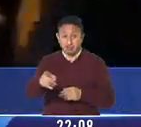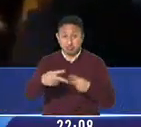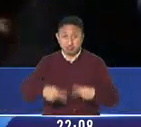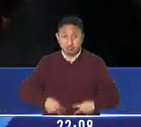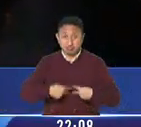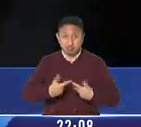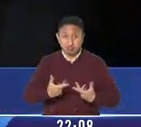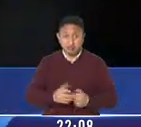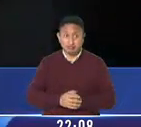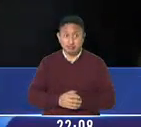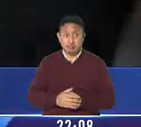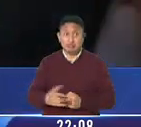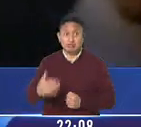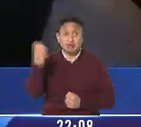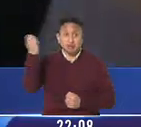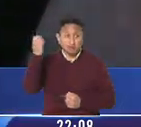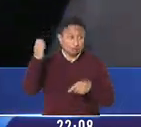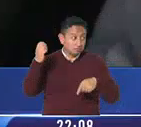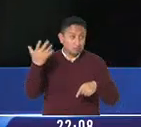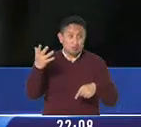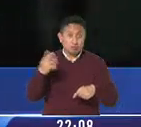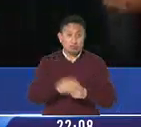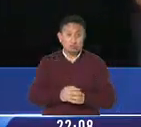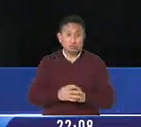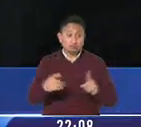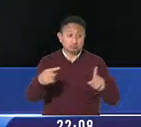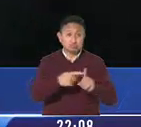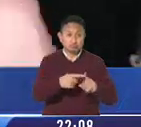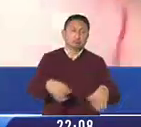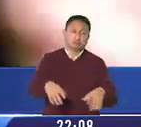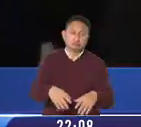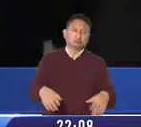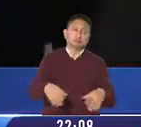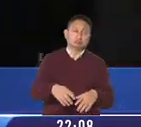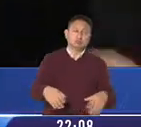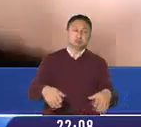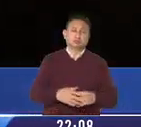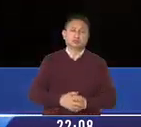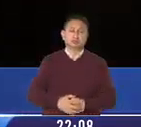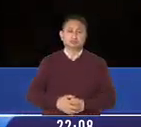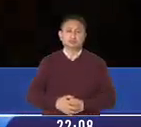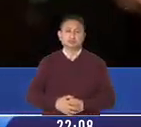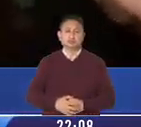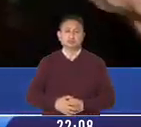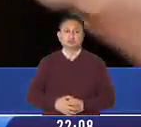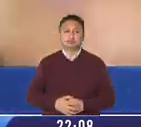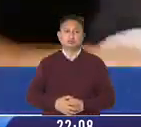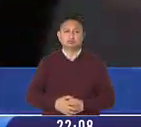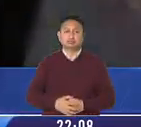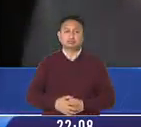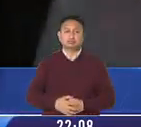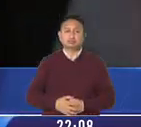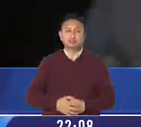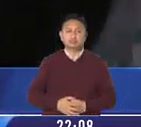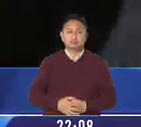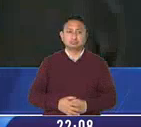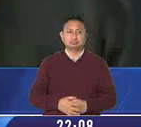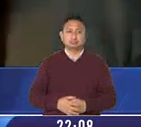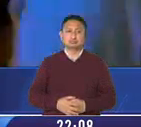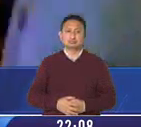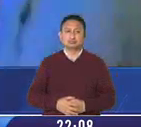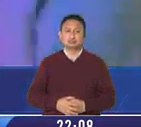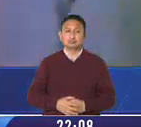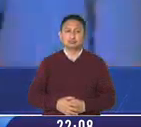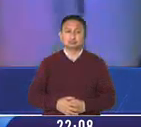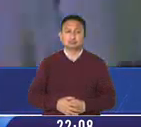no puede, es que no llaman a la ambulancia. Adentro también está que se mueve. Adentro está, pero está un poco más estable. Sí, de acá afuera que está. Como